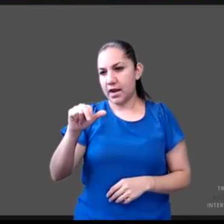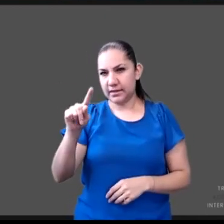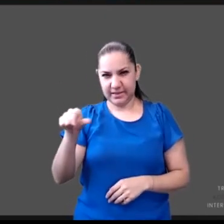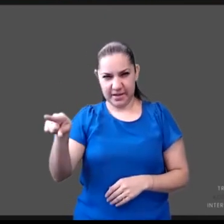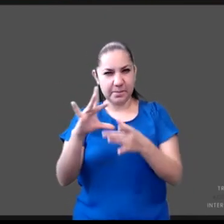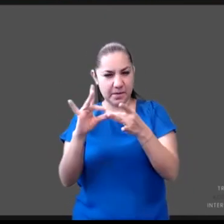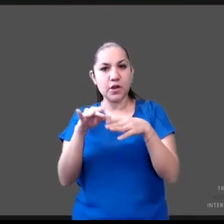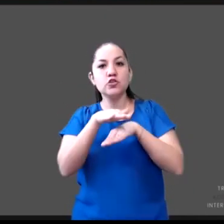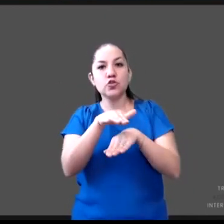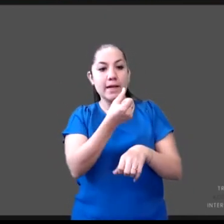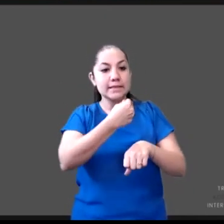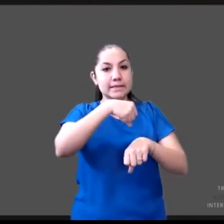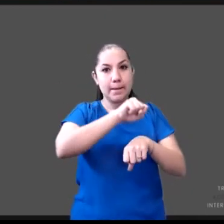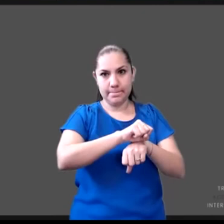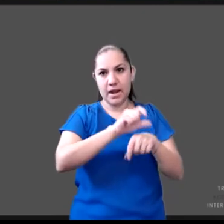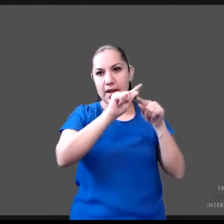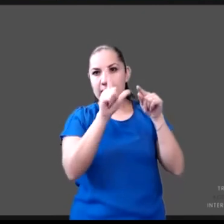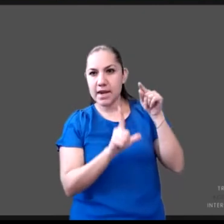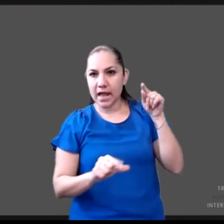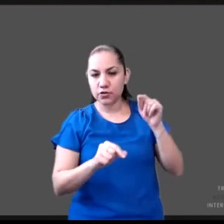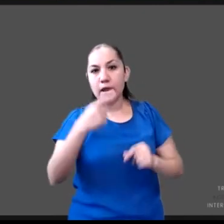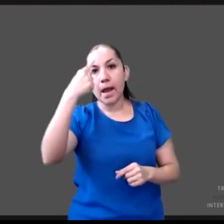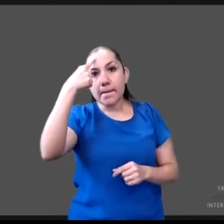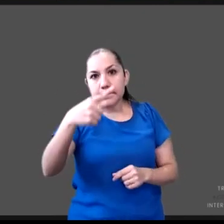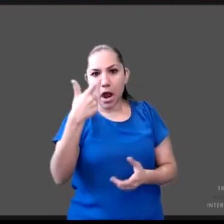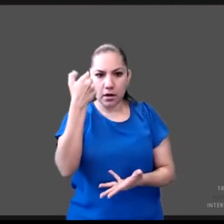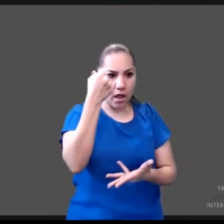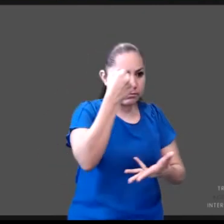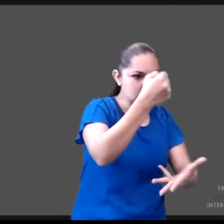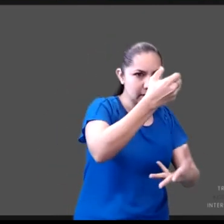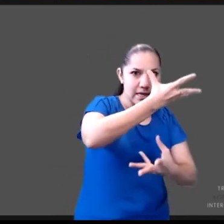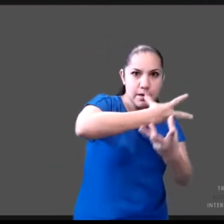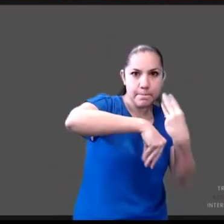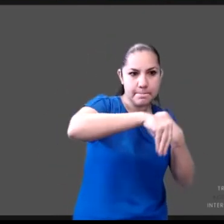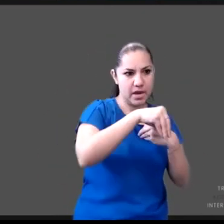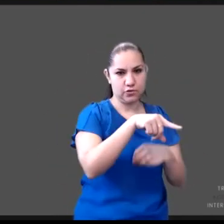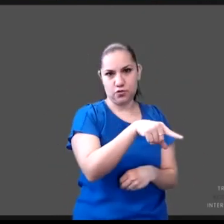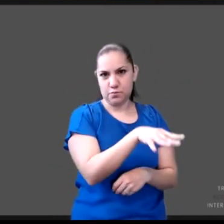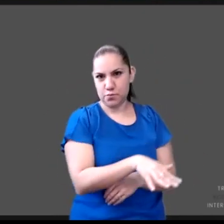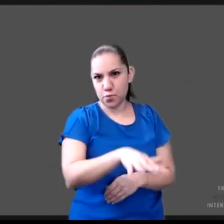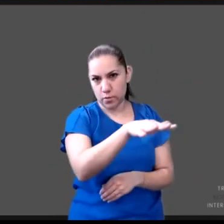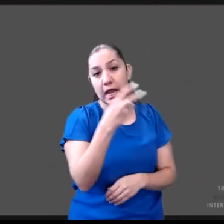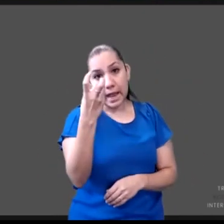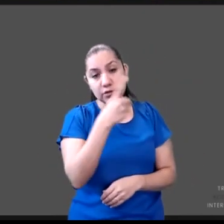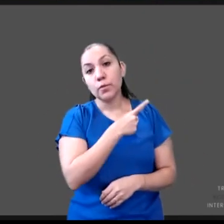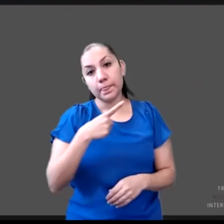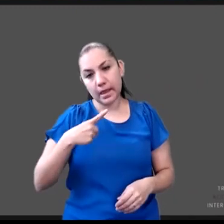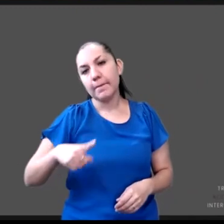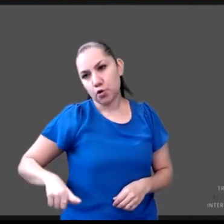Nacional sobre Inversión Pública, diálogos sobre la inversión que tienen que hacer los gobiernos federales, estatales,